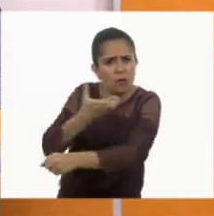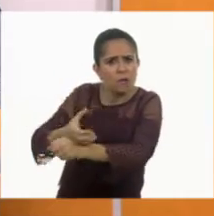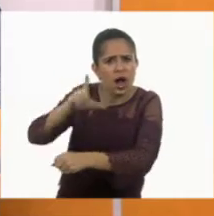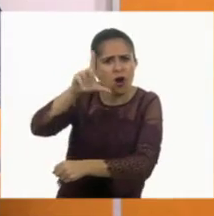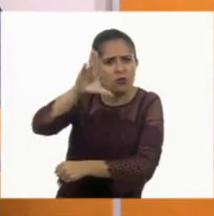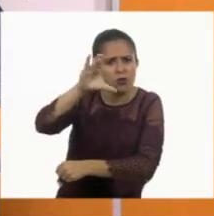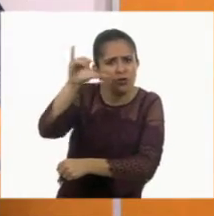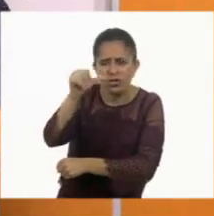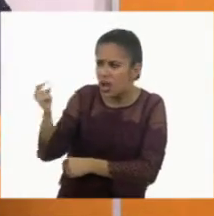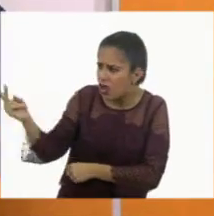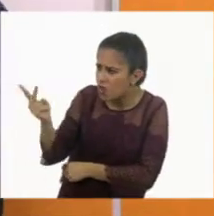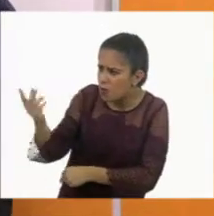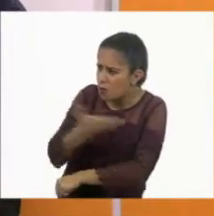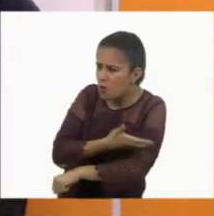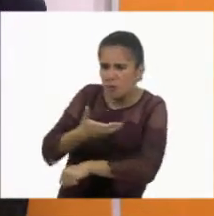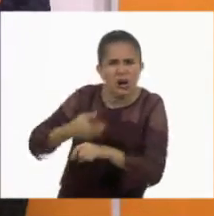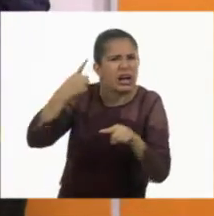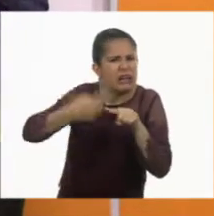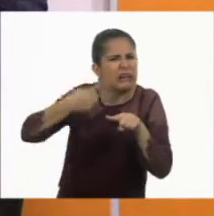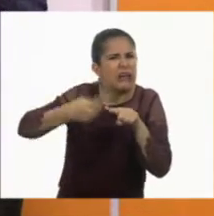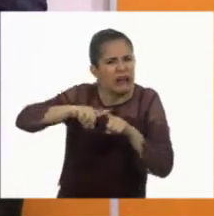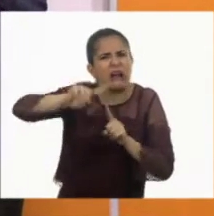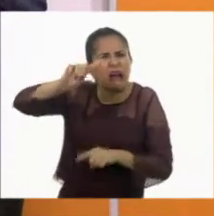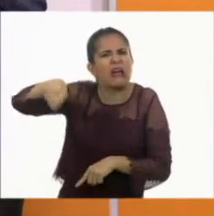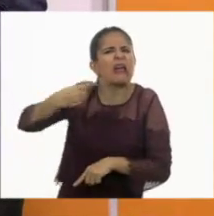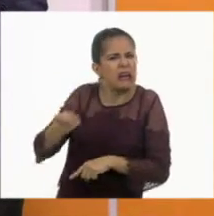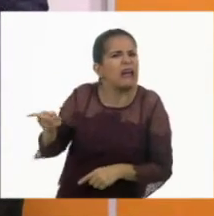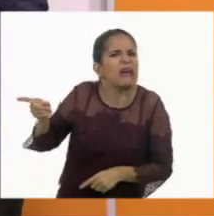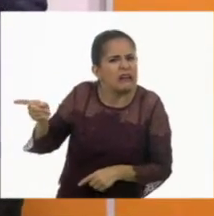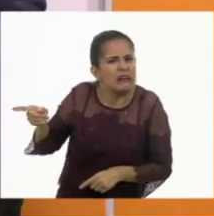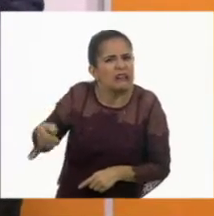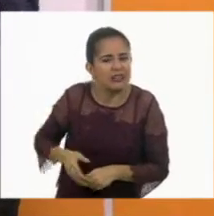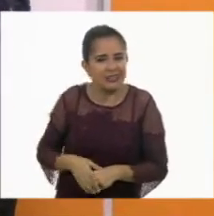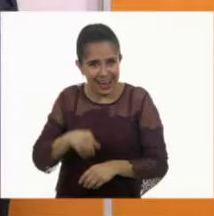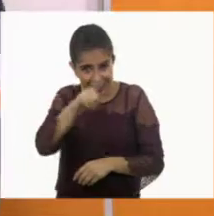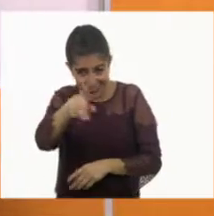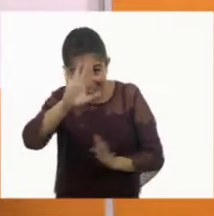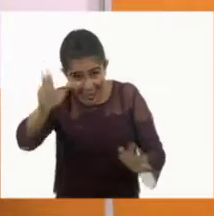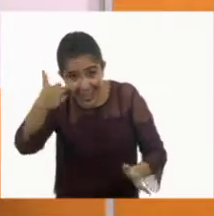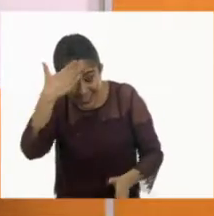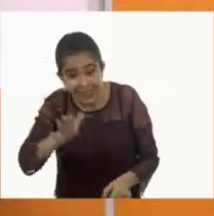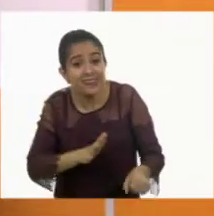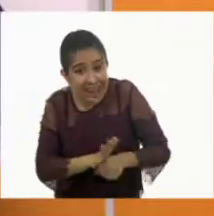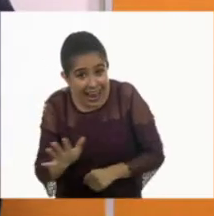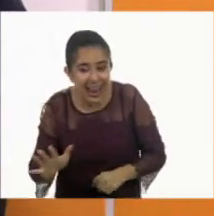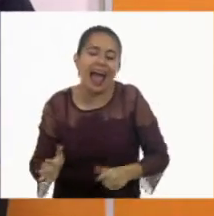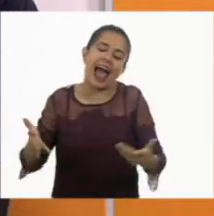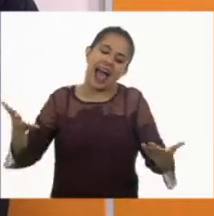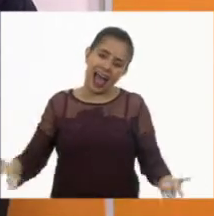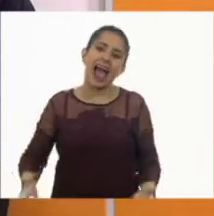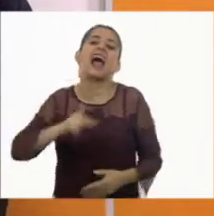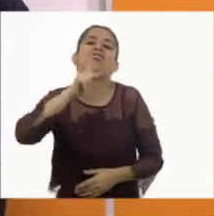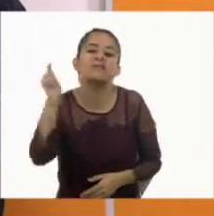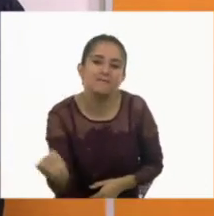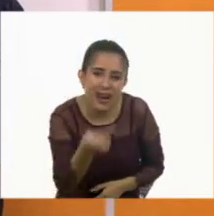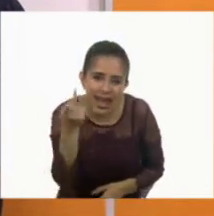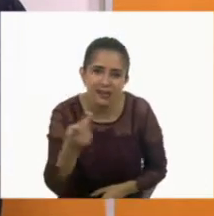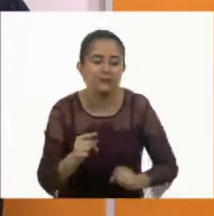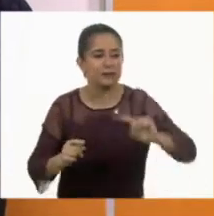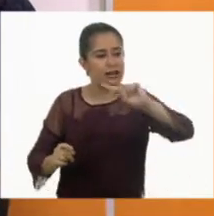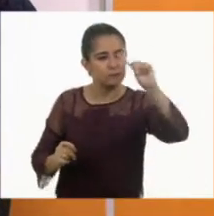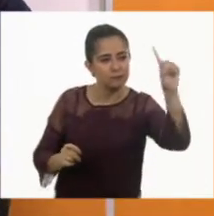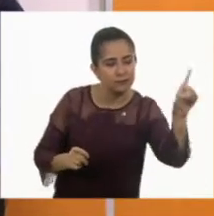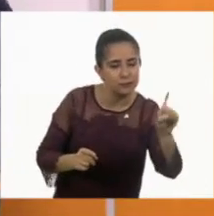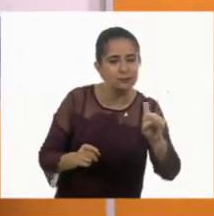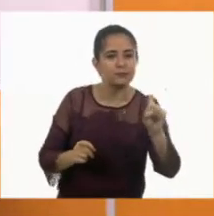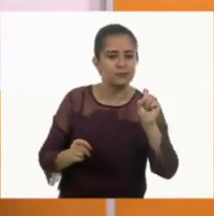¿Quién es el chico que va con Lucía? Ustedes ya saben, ¿verdad? Tú allá, sí, claro. Esta es una pregunta, obviamente. Así ¿quién